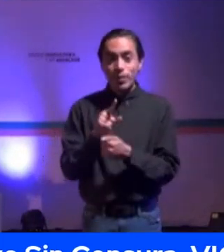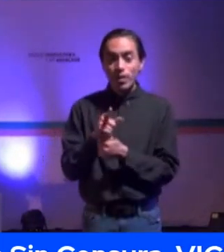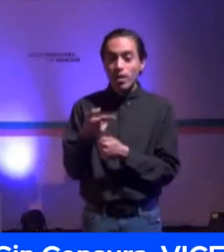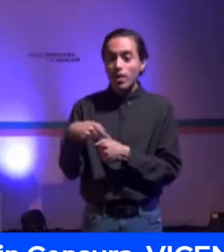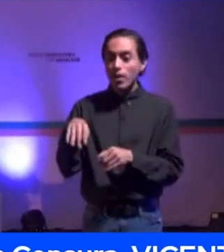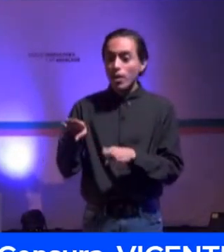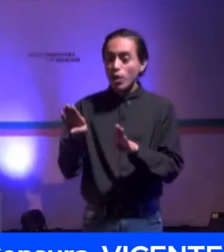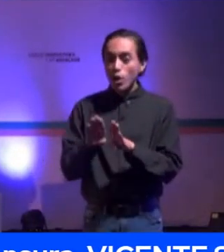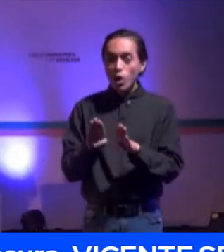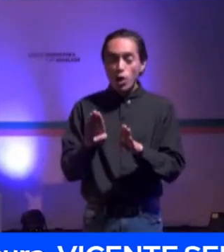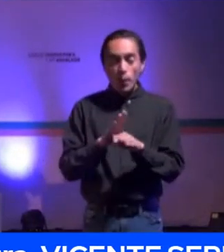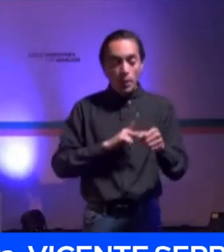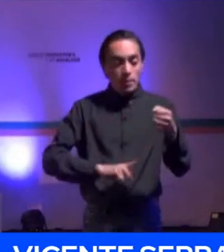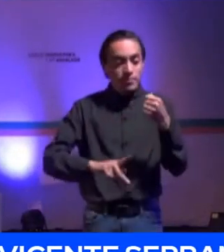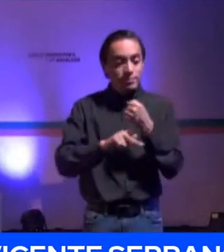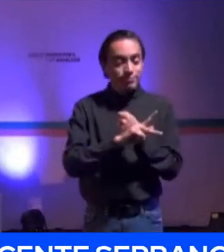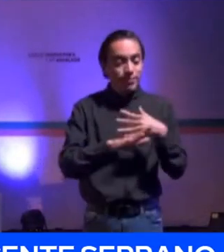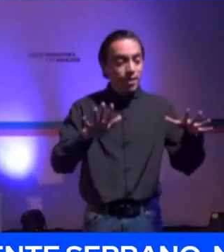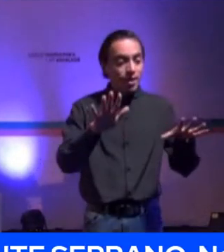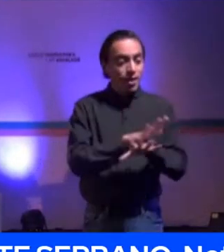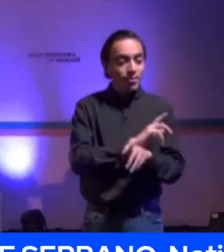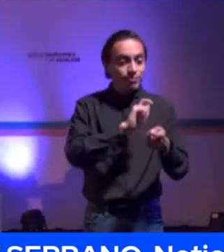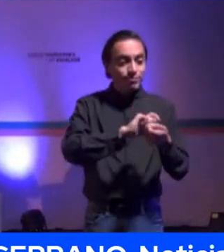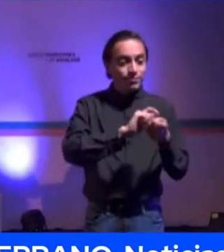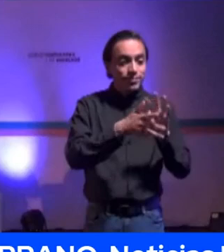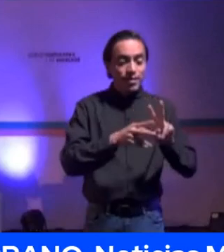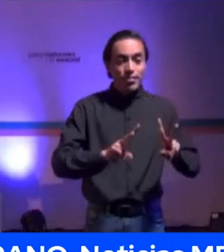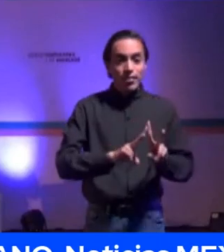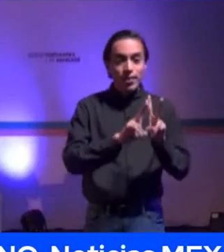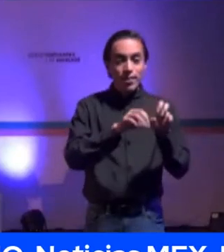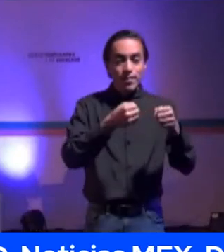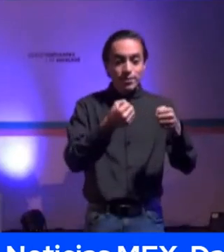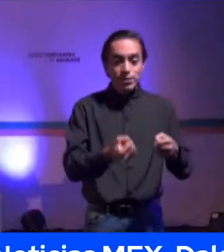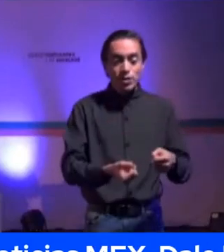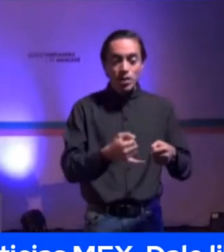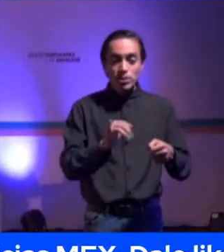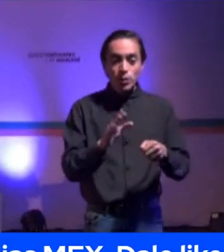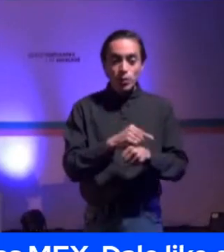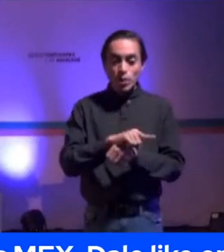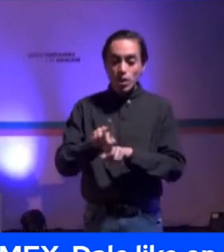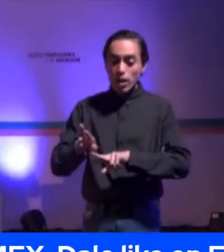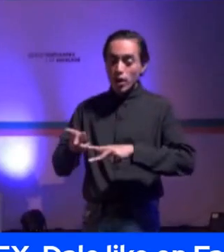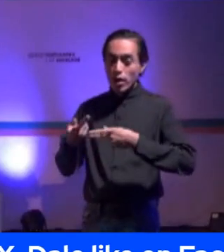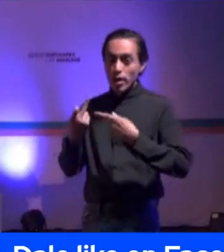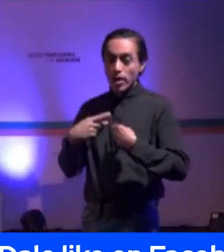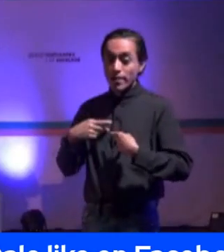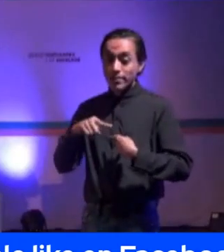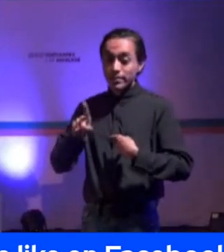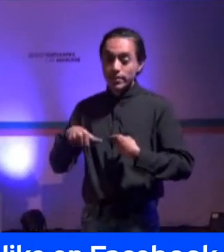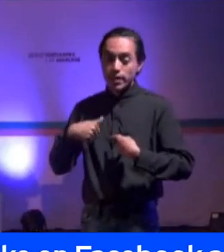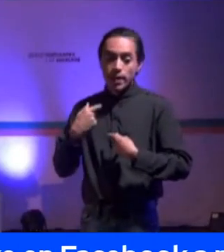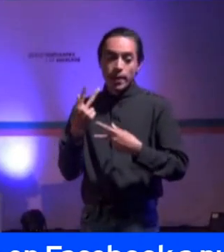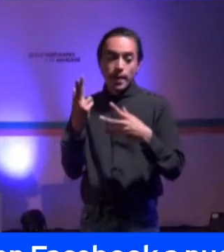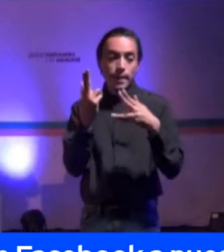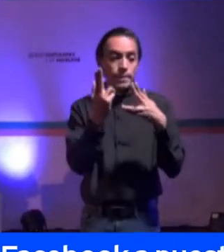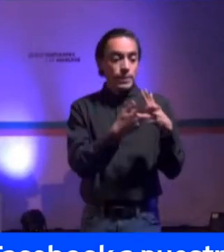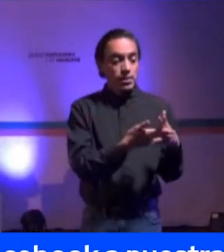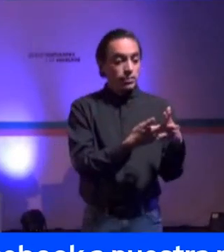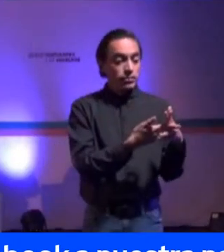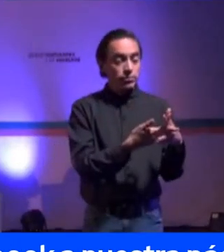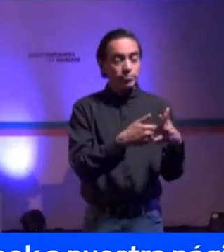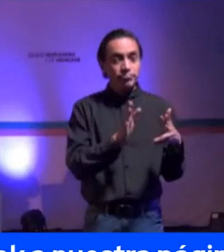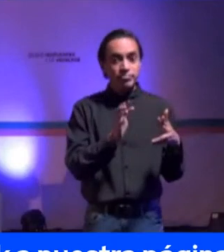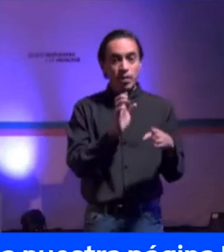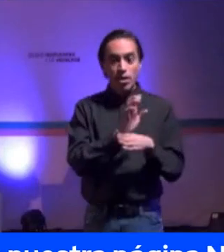el país en cuestión de seguridad si cuando agarran a un personaje que ha matado a otros,